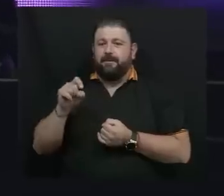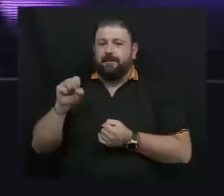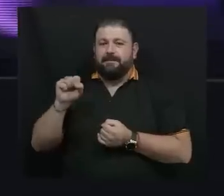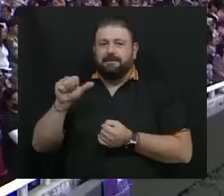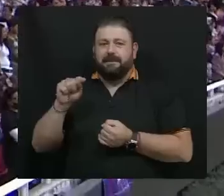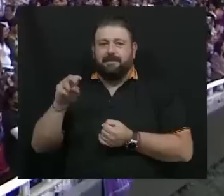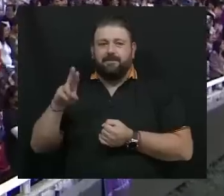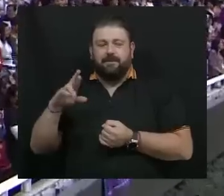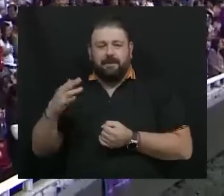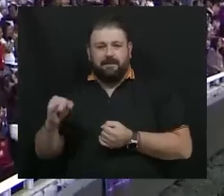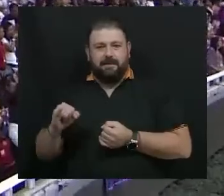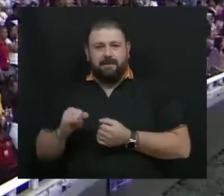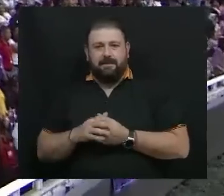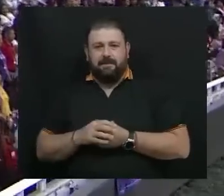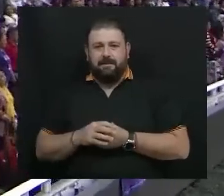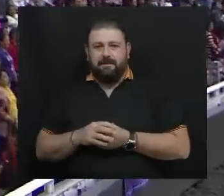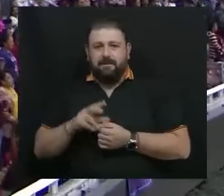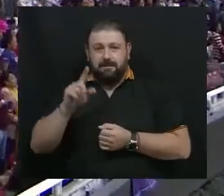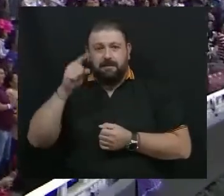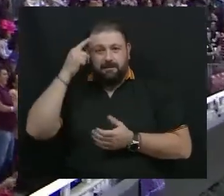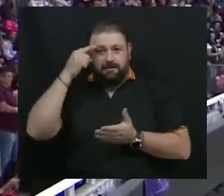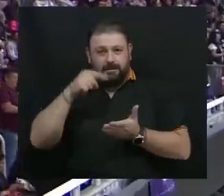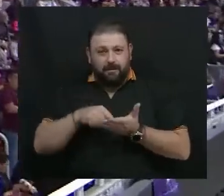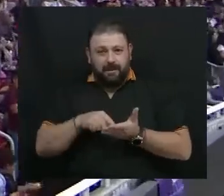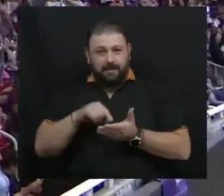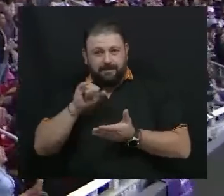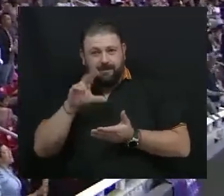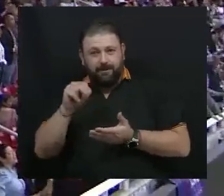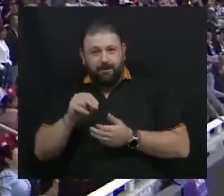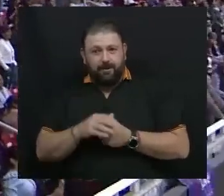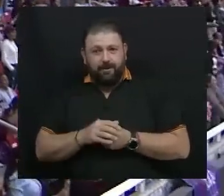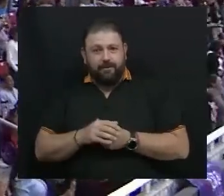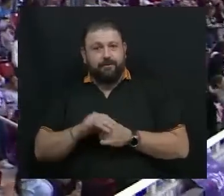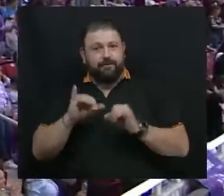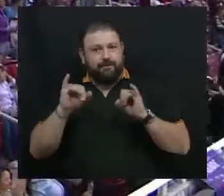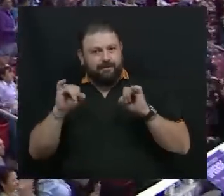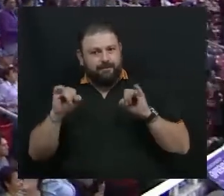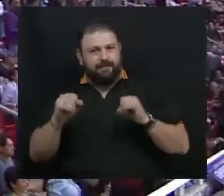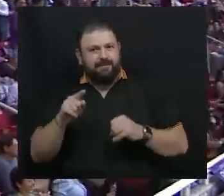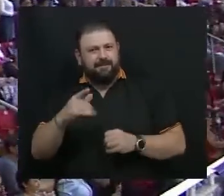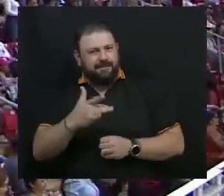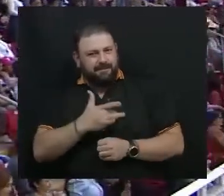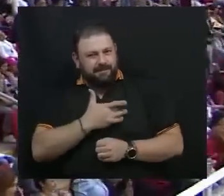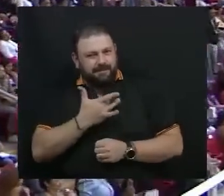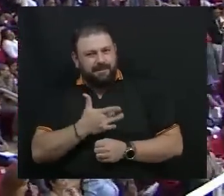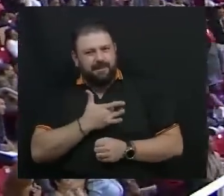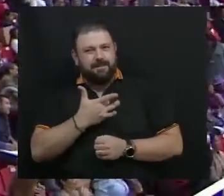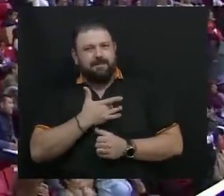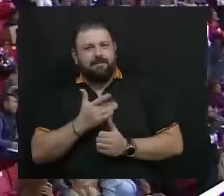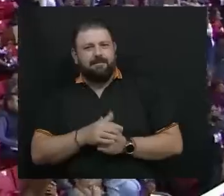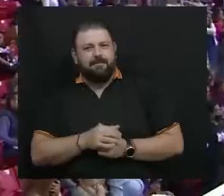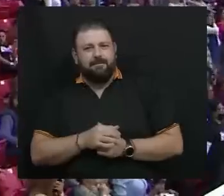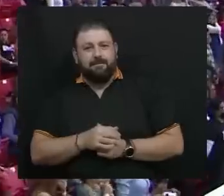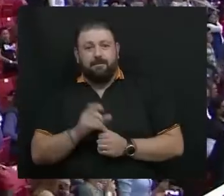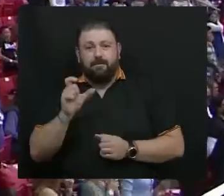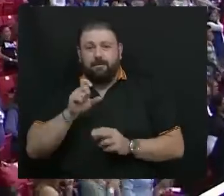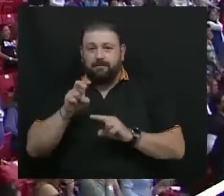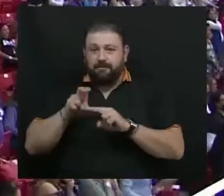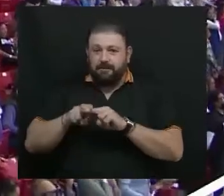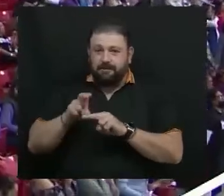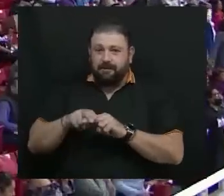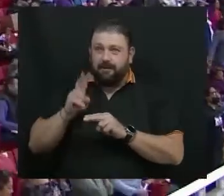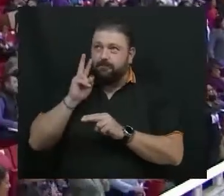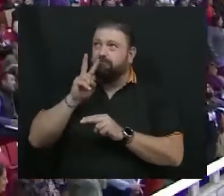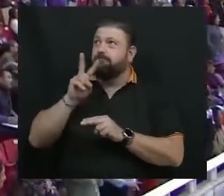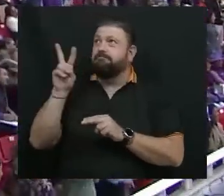Amigos, ¿lo creen o no? Sí. Siéntelo. Y los que están sentados, por favor, miren a los que están de